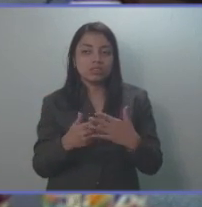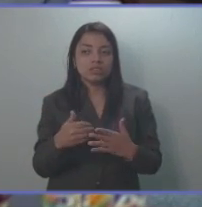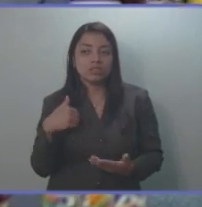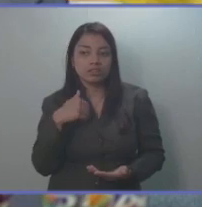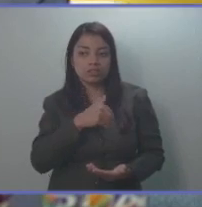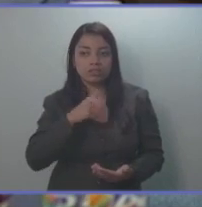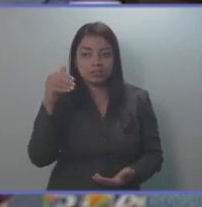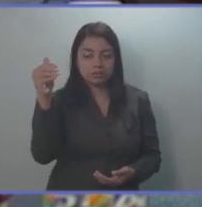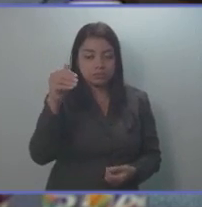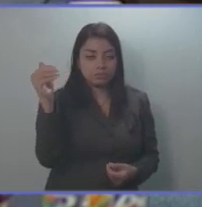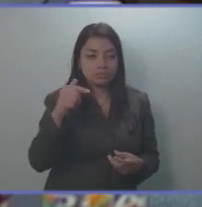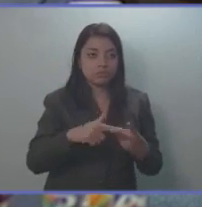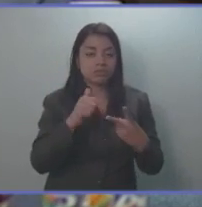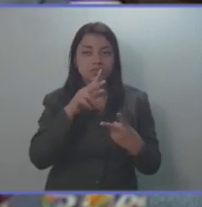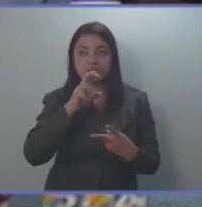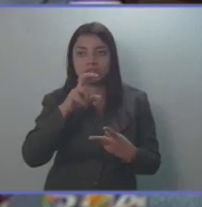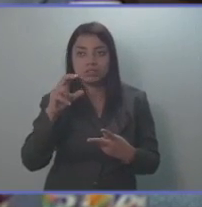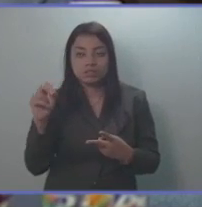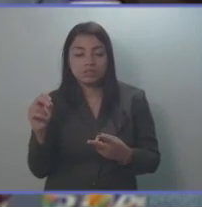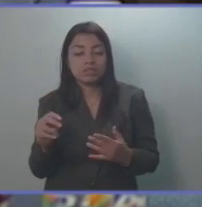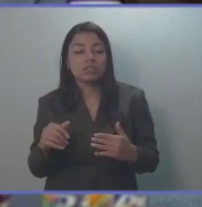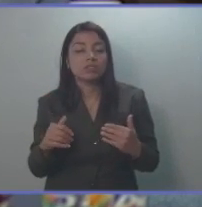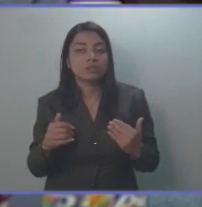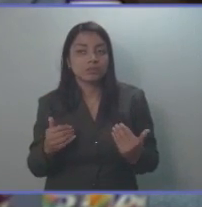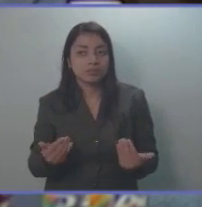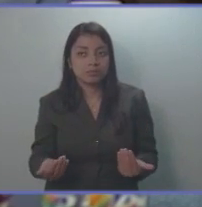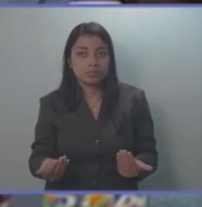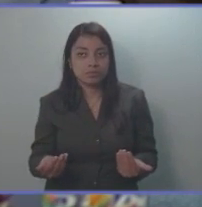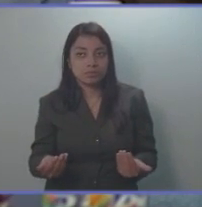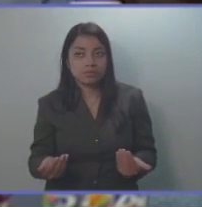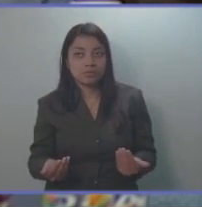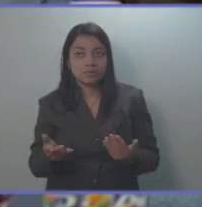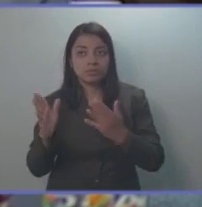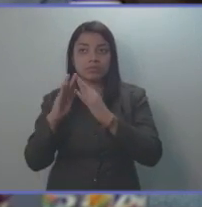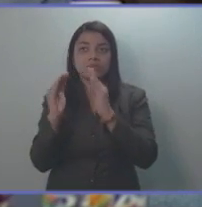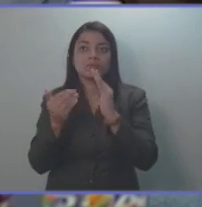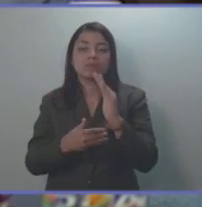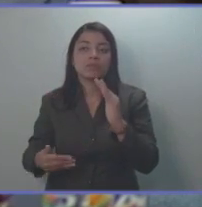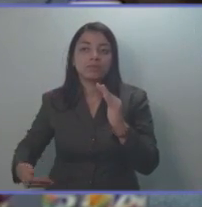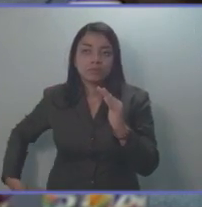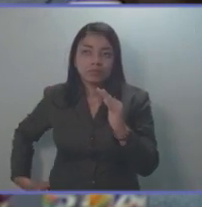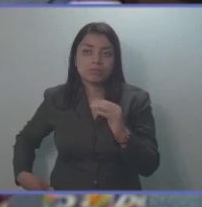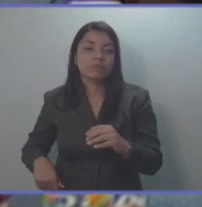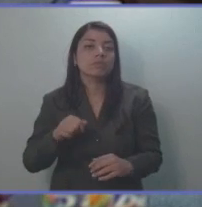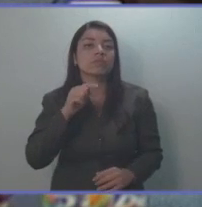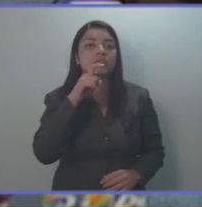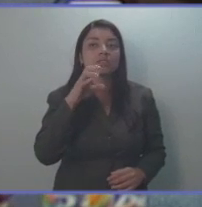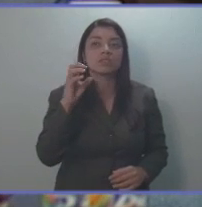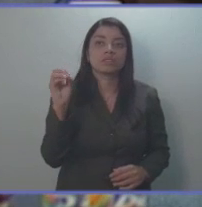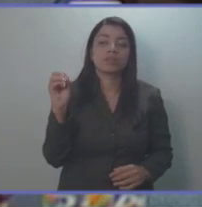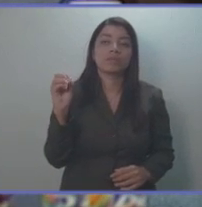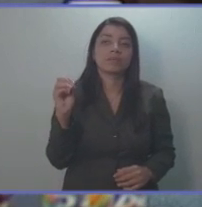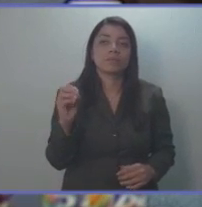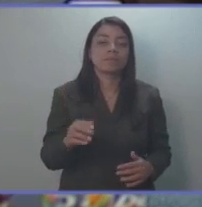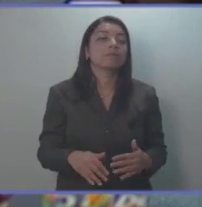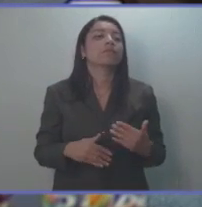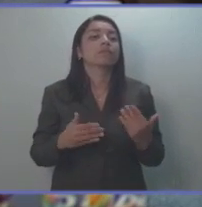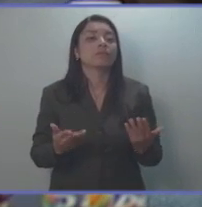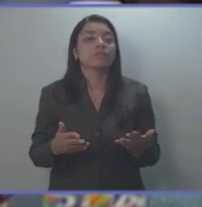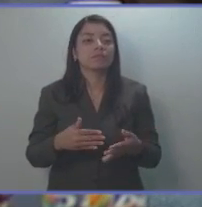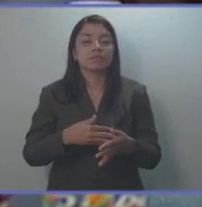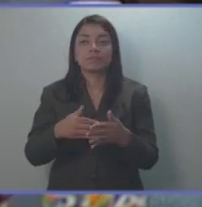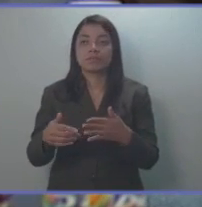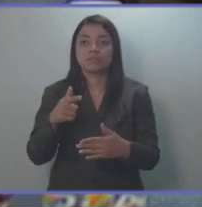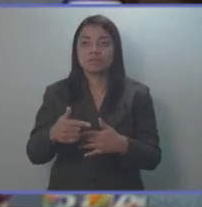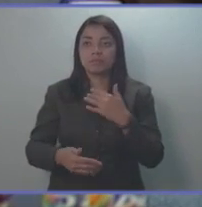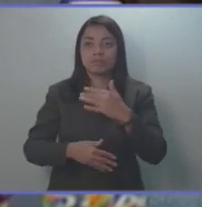Educación, 300 para lo que era Casa Presidencial y 100 para Inclusión. Desde ahí le comenzaron